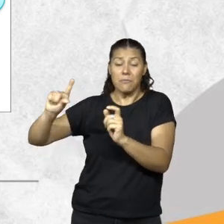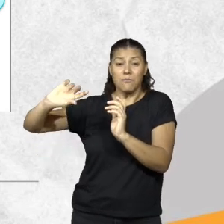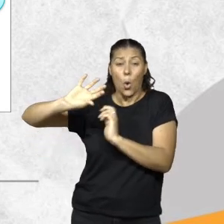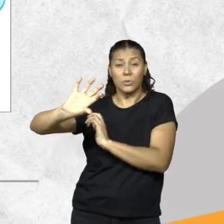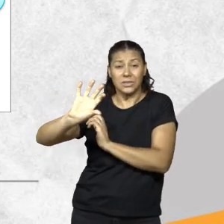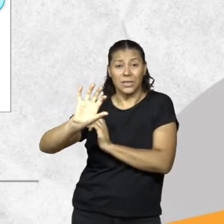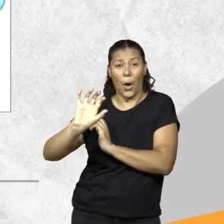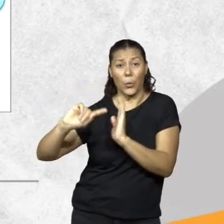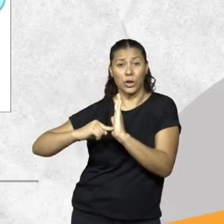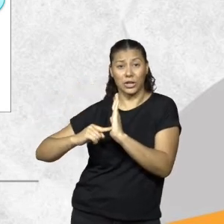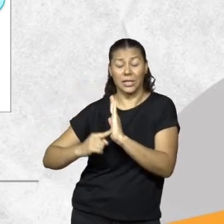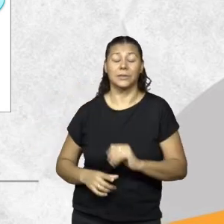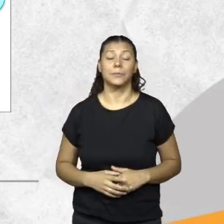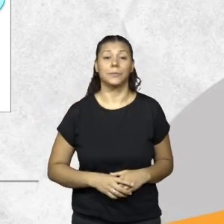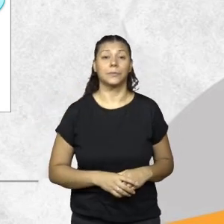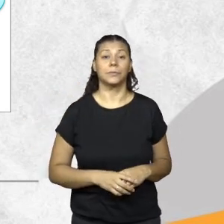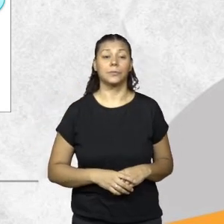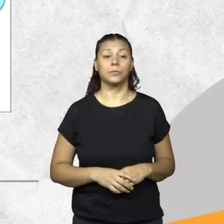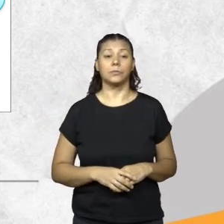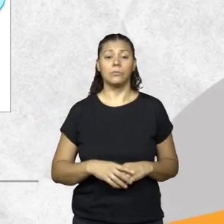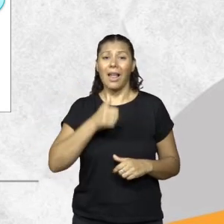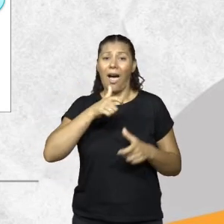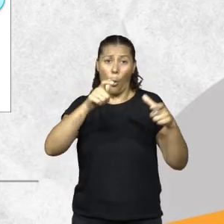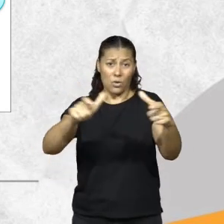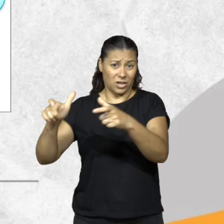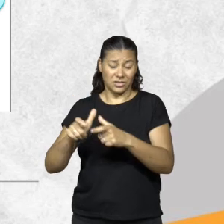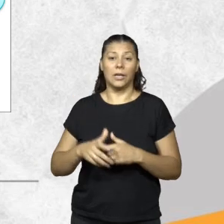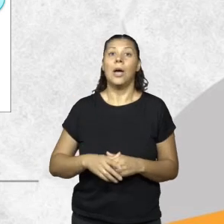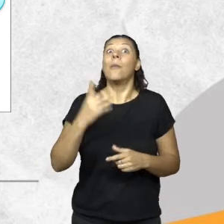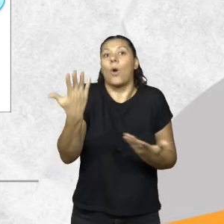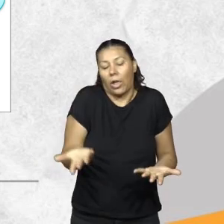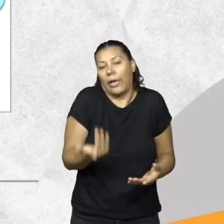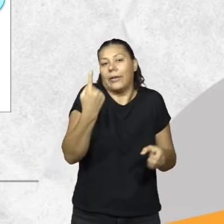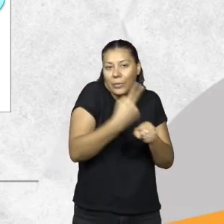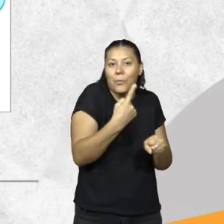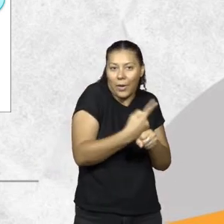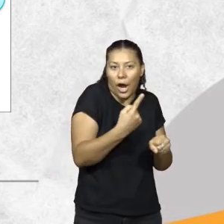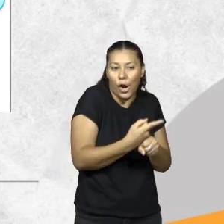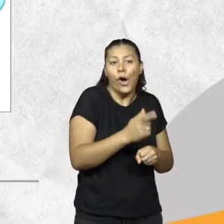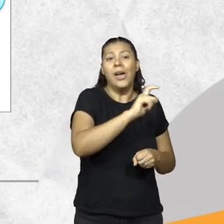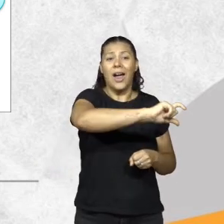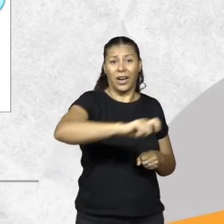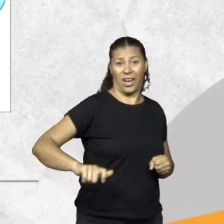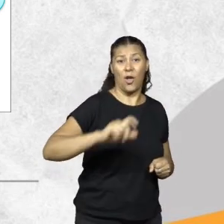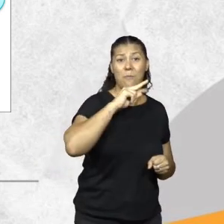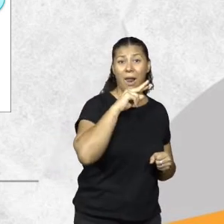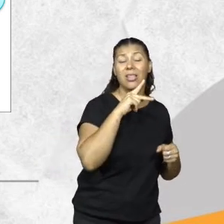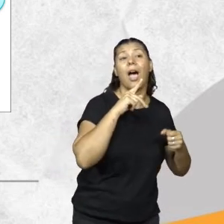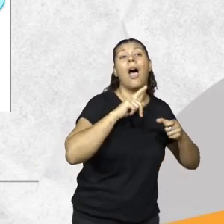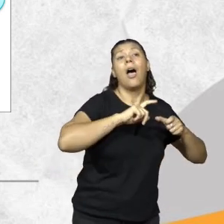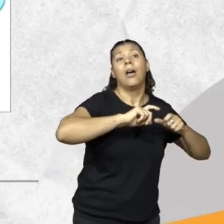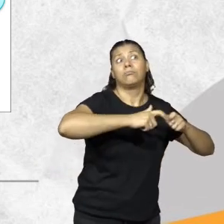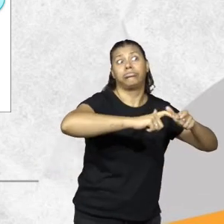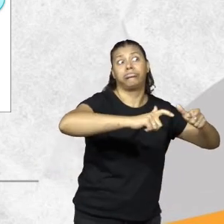Porque también esto hay que contarlo. En principio fue la floración en el Río de la Plata, inmediatamente empezó a andar el